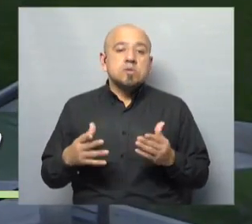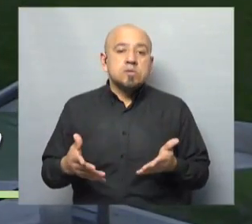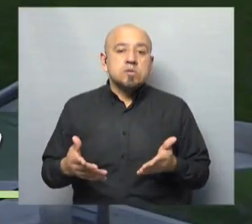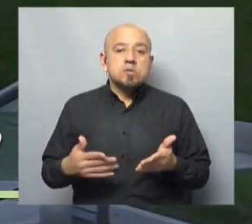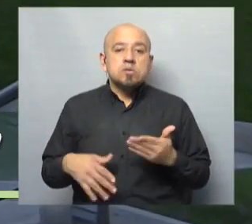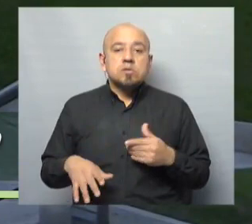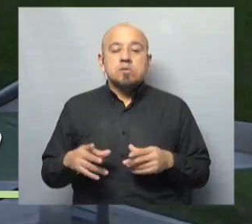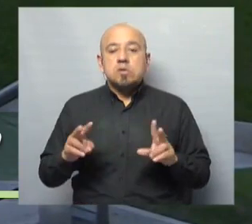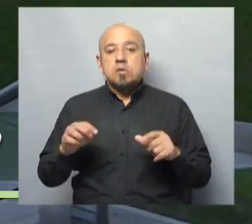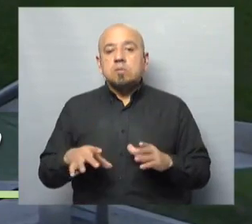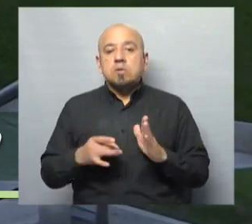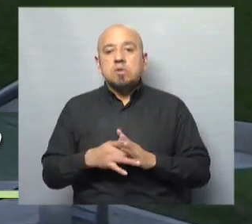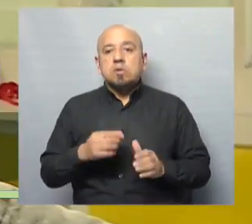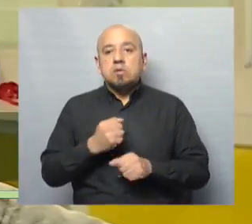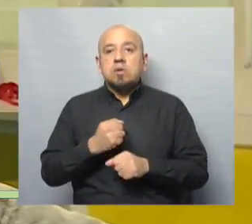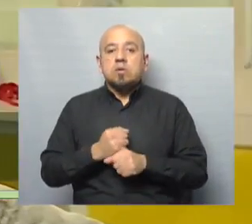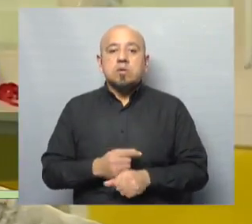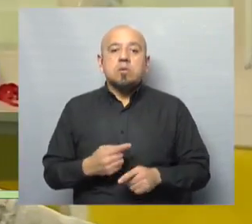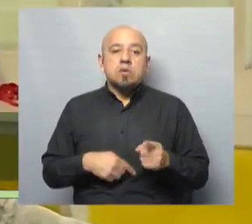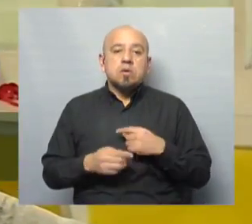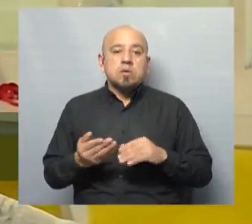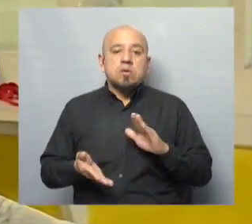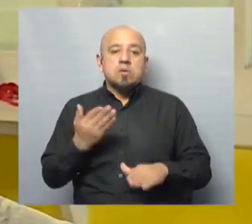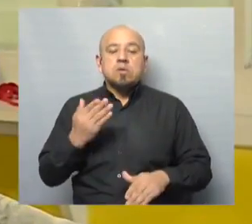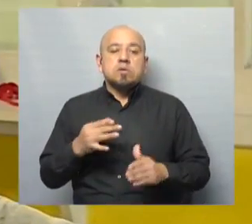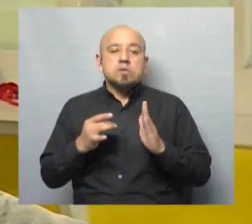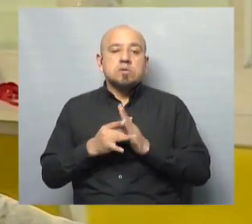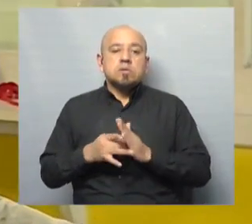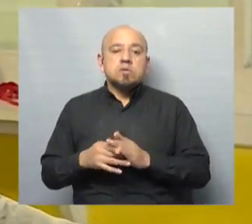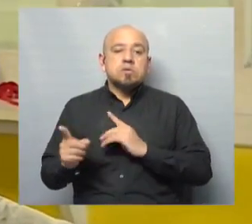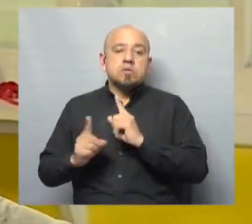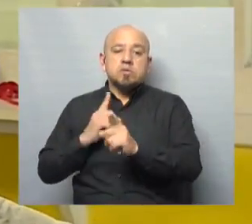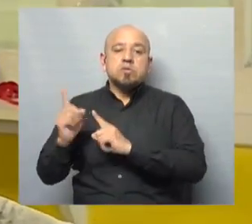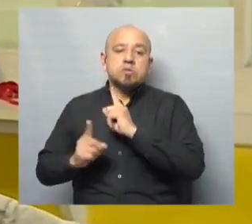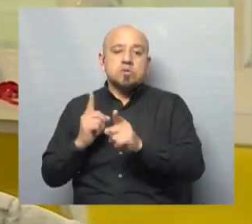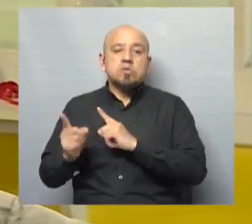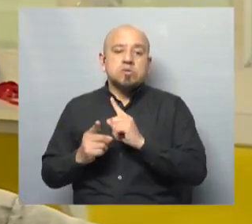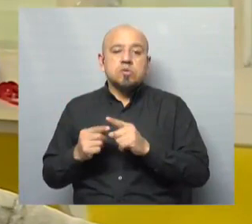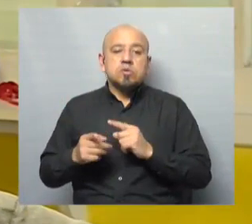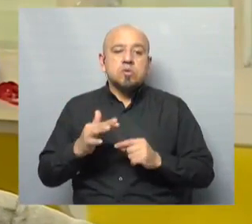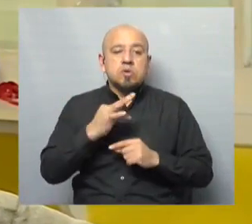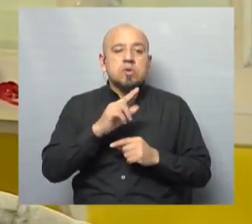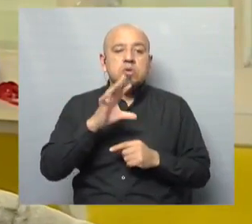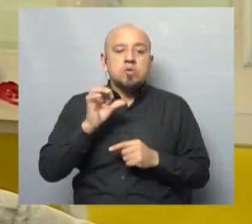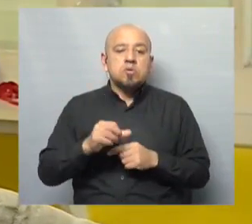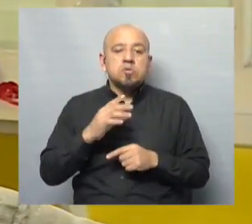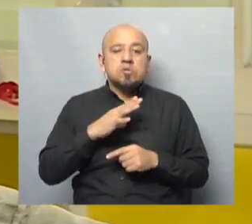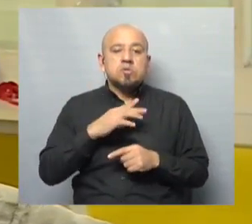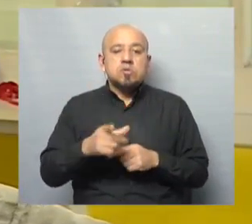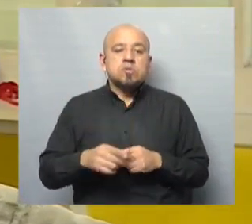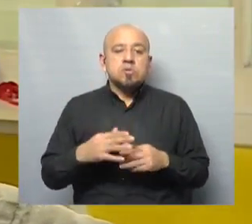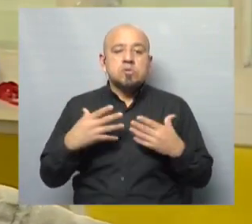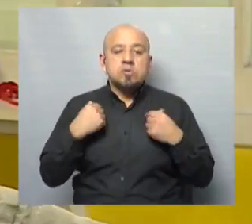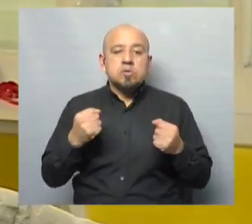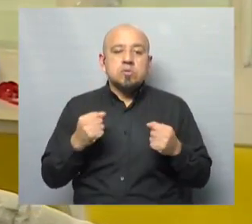contra las condiciones laborales de trabajadores pero más atenta contra la condición de atención a los usuarios y de la federación tenemos la premisa que tiene que haber una salud